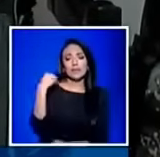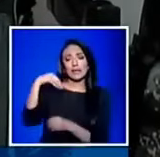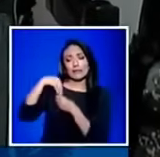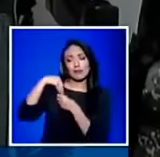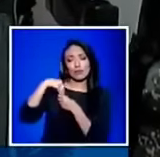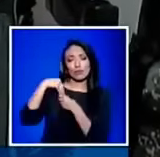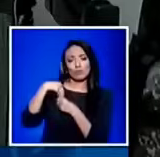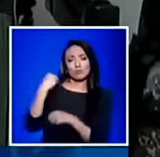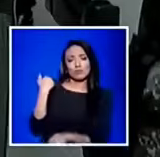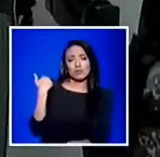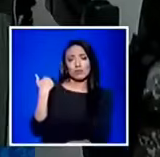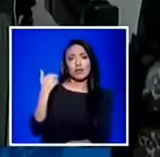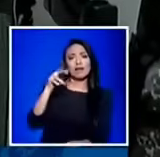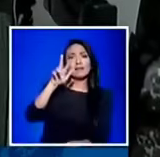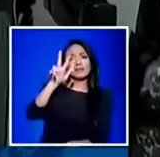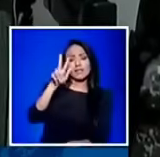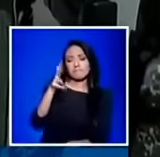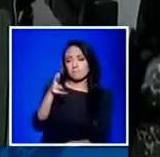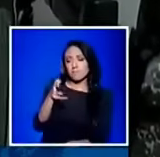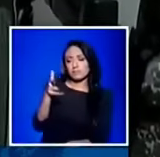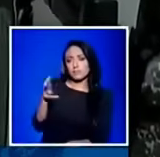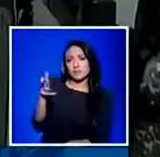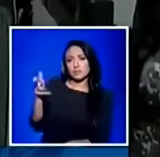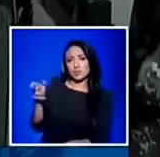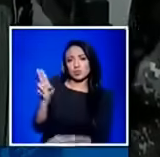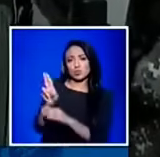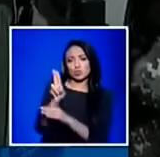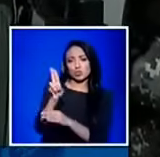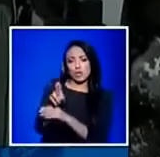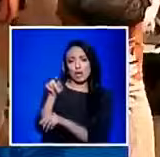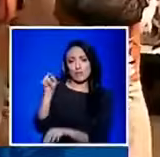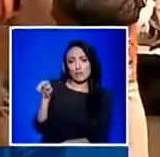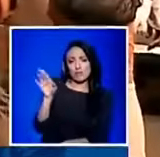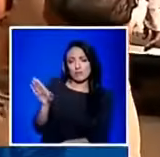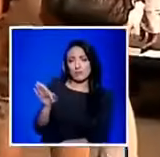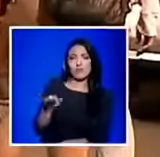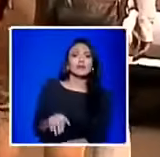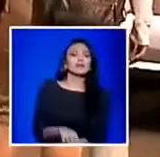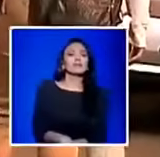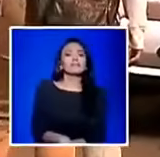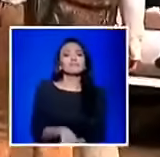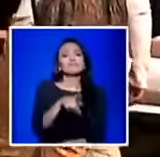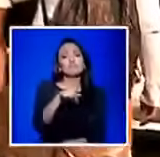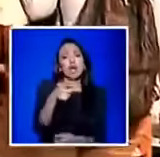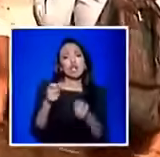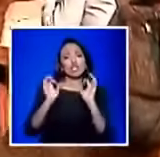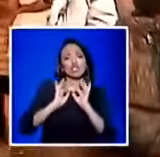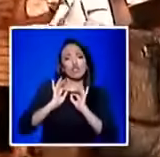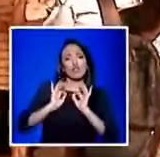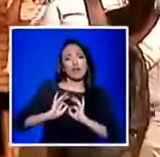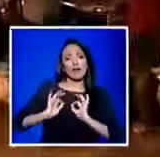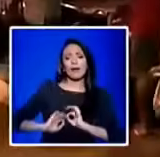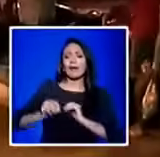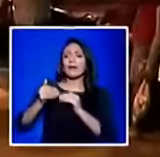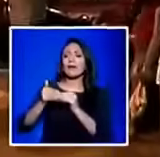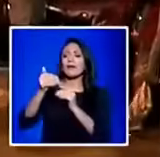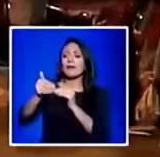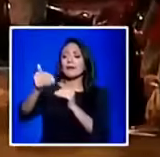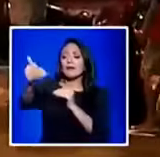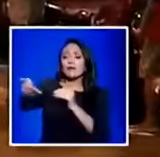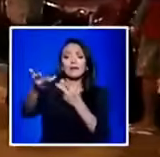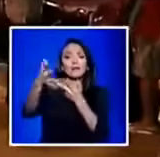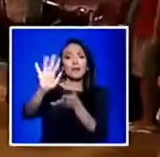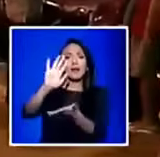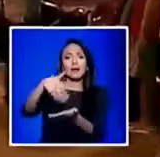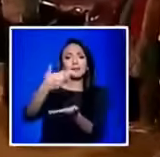percutidas de los calibres 38 de la arma que fue utilizada en el asesinato del conductor. El chofer estaba a dos cuadras de llegar a la estación del